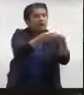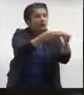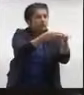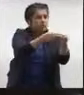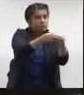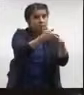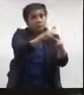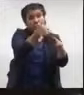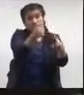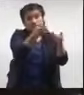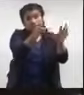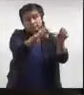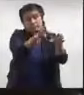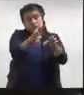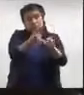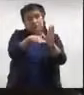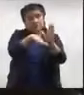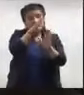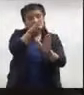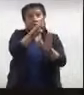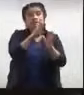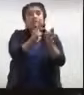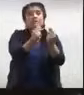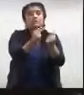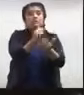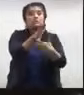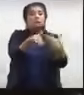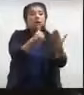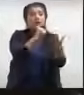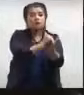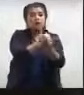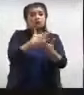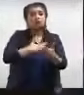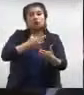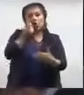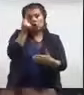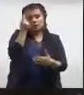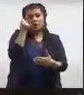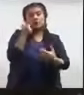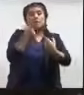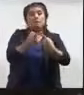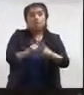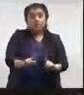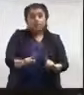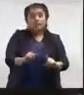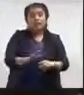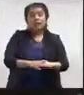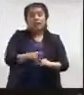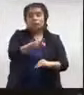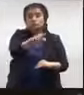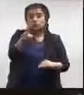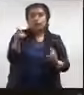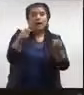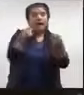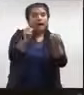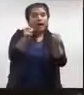algunos compañeros, la ampliación presupuestaria, yo lo entiendo. Pero háganlo